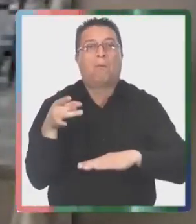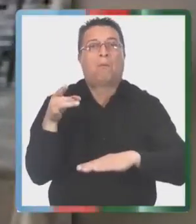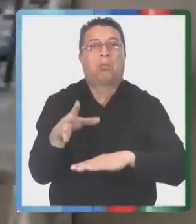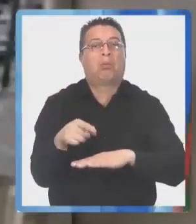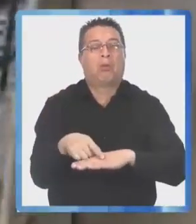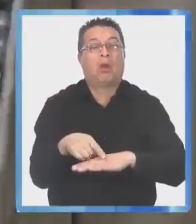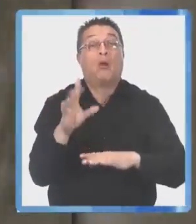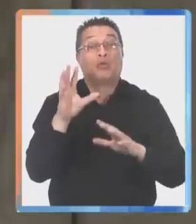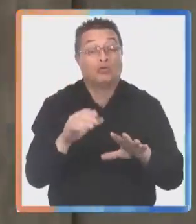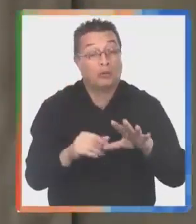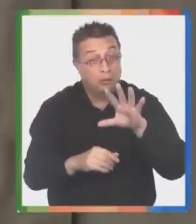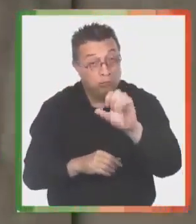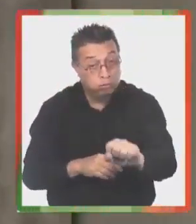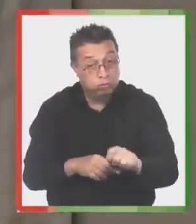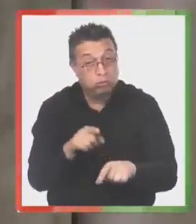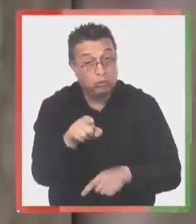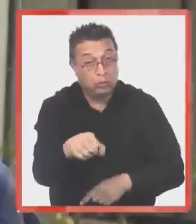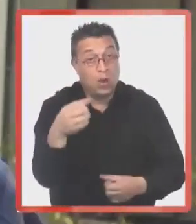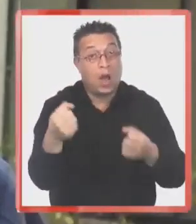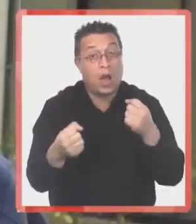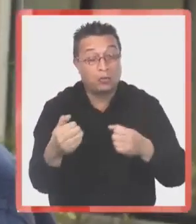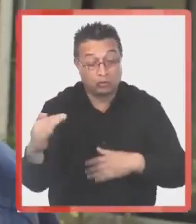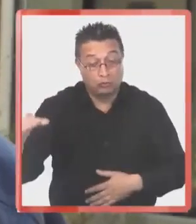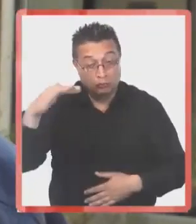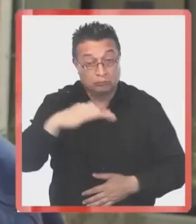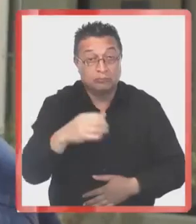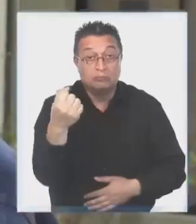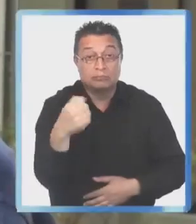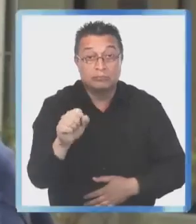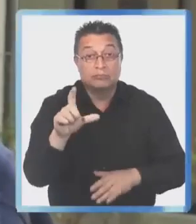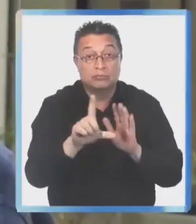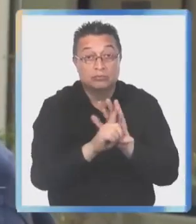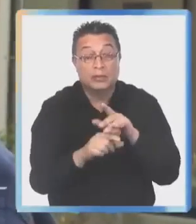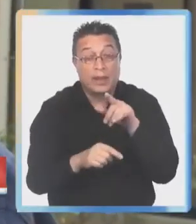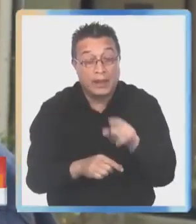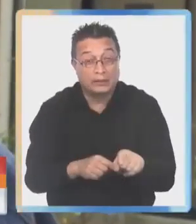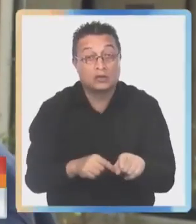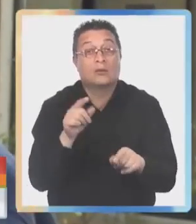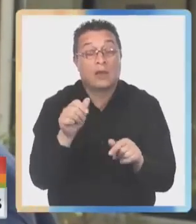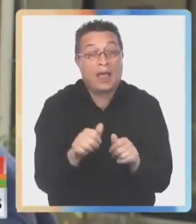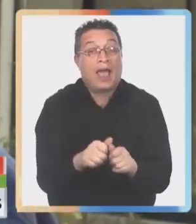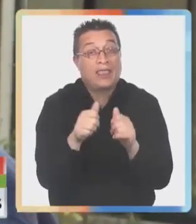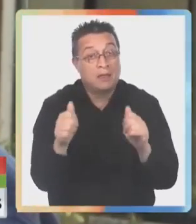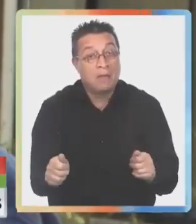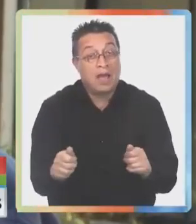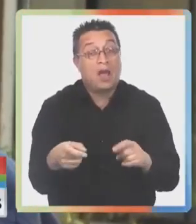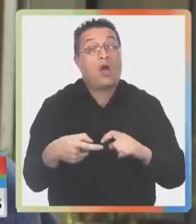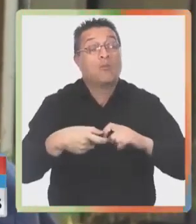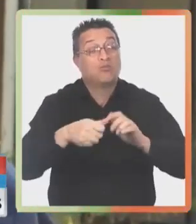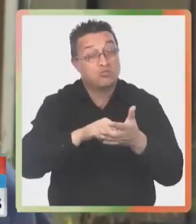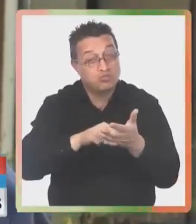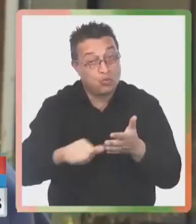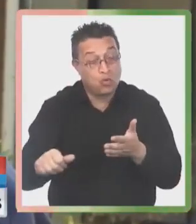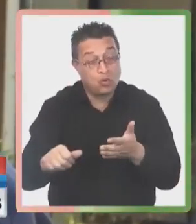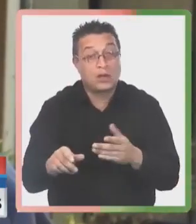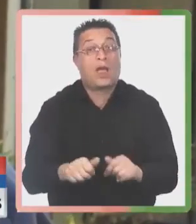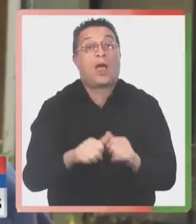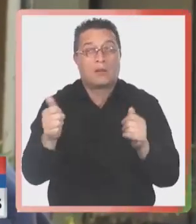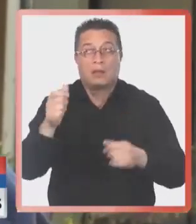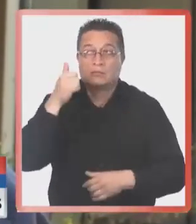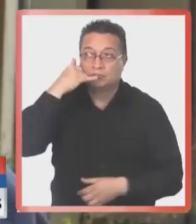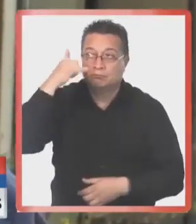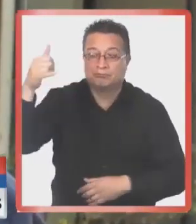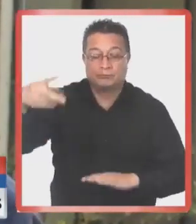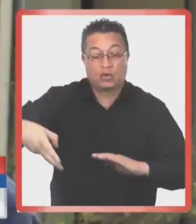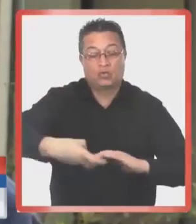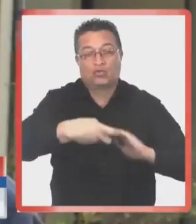de bomberos. En caso de detectarse algún vehículo estacionado indebidamente en esos accesos, además de cursar la